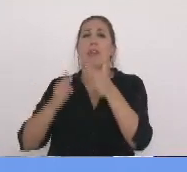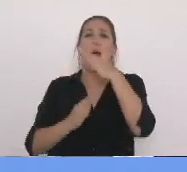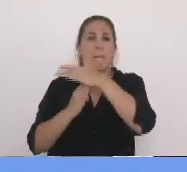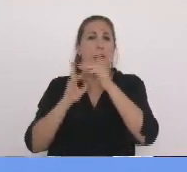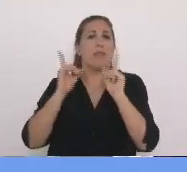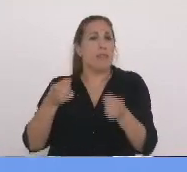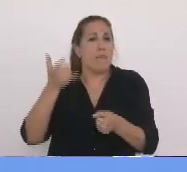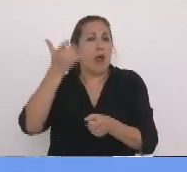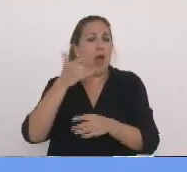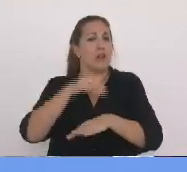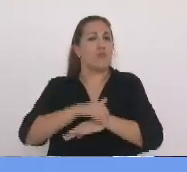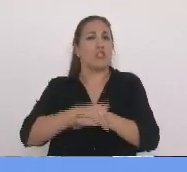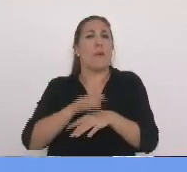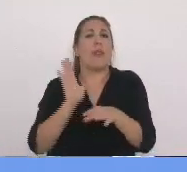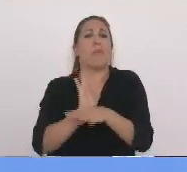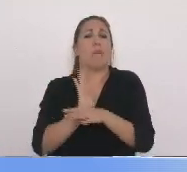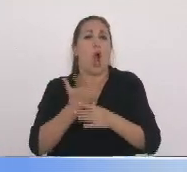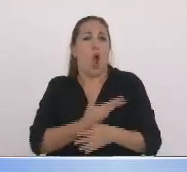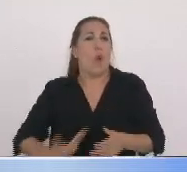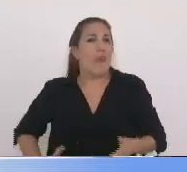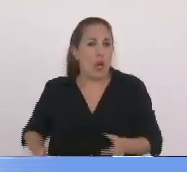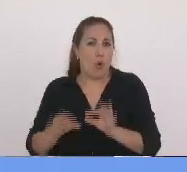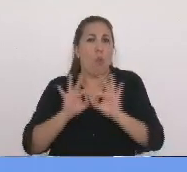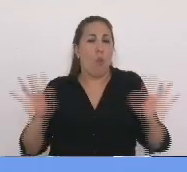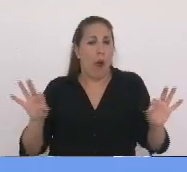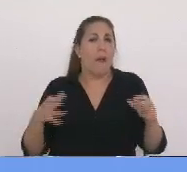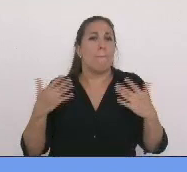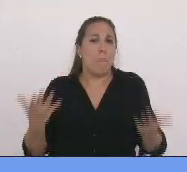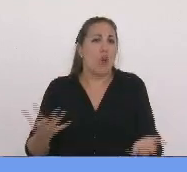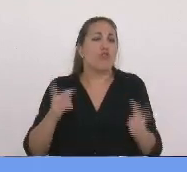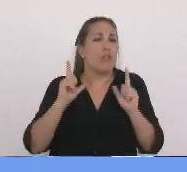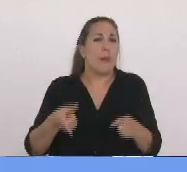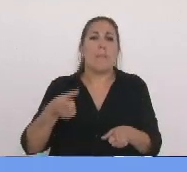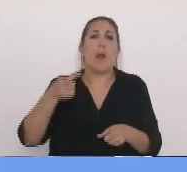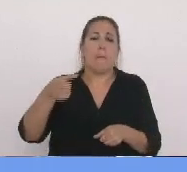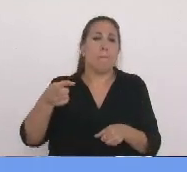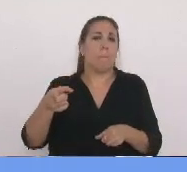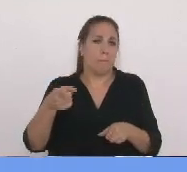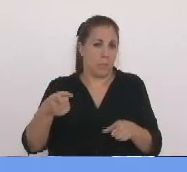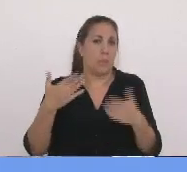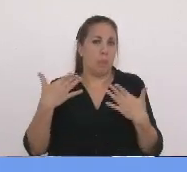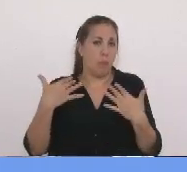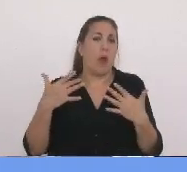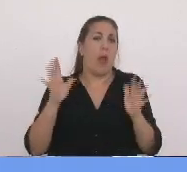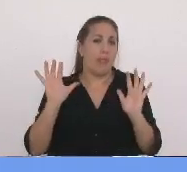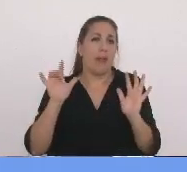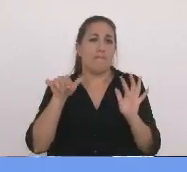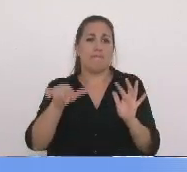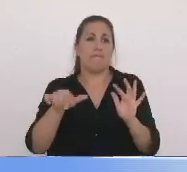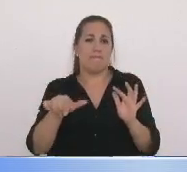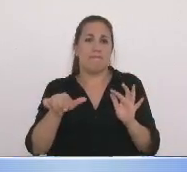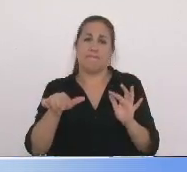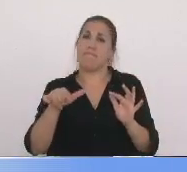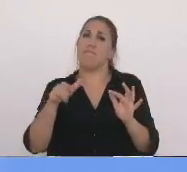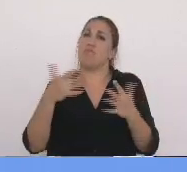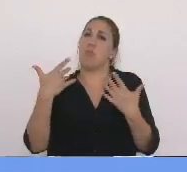responsabilidades de gobierno y que por ende también pueden ser susceptibles a